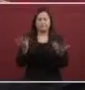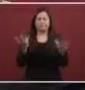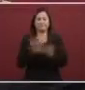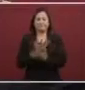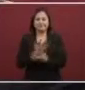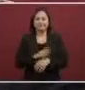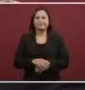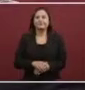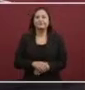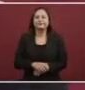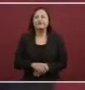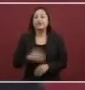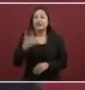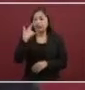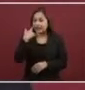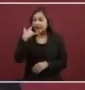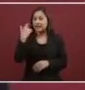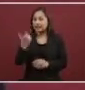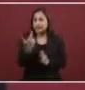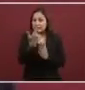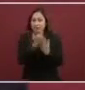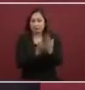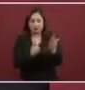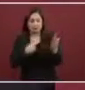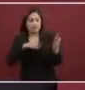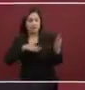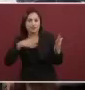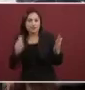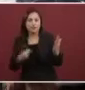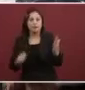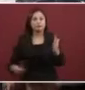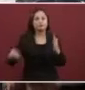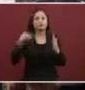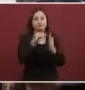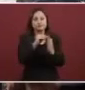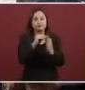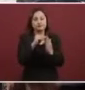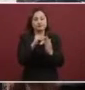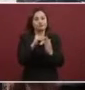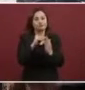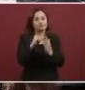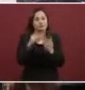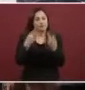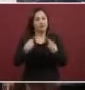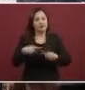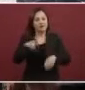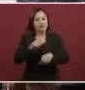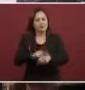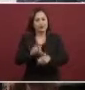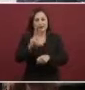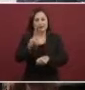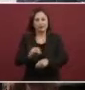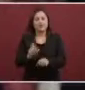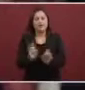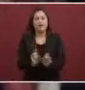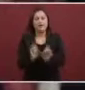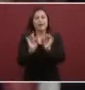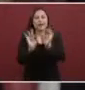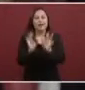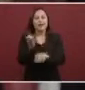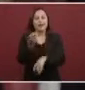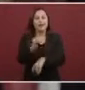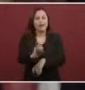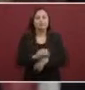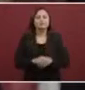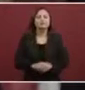grave de que yo encabece la lista no es algo personal, no es casualidad, sino causalidad. Y corresponde